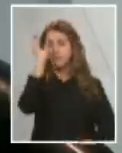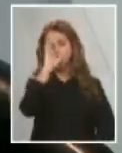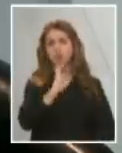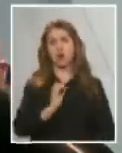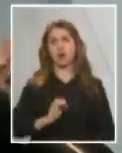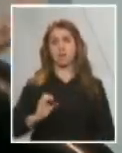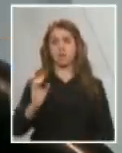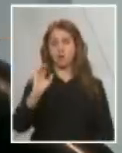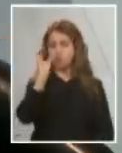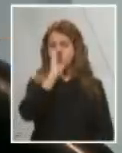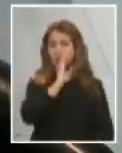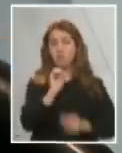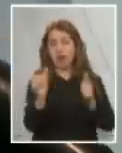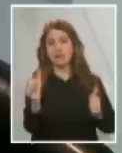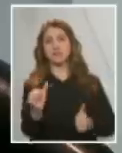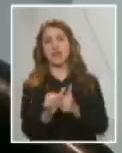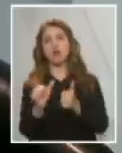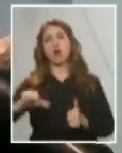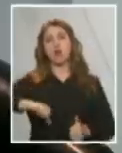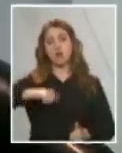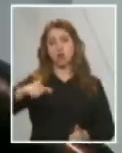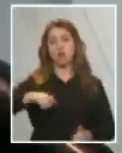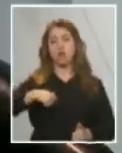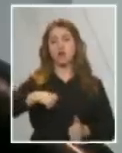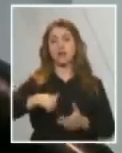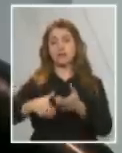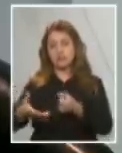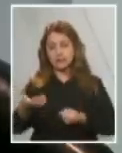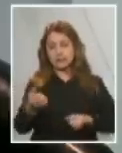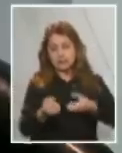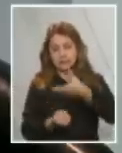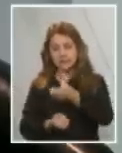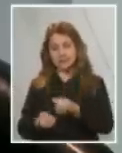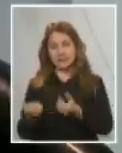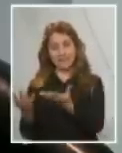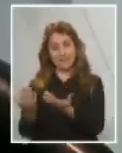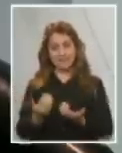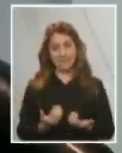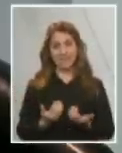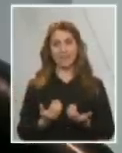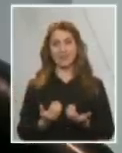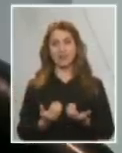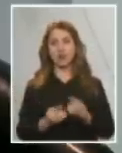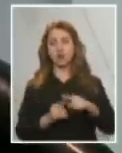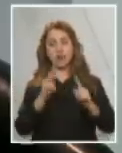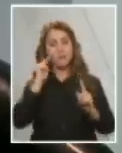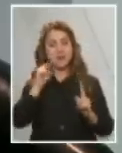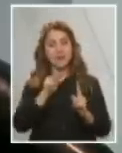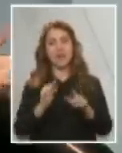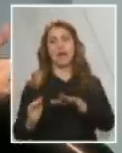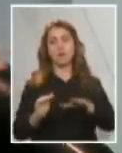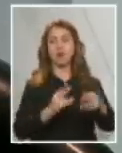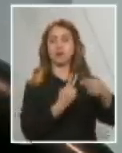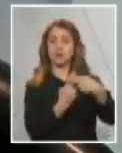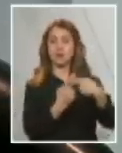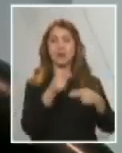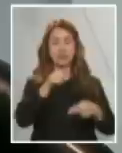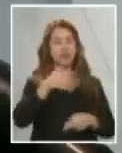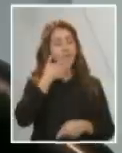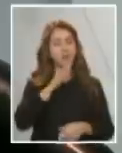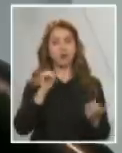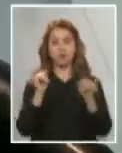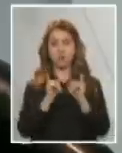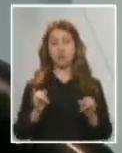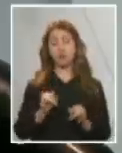buscando de acercarnos a los jóvenes, de atraerlos para que desde otra mirada apoyen a la Teletón. Y esta es la mejor manera que